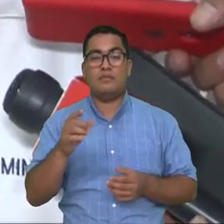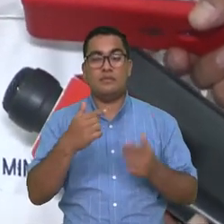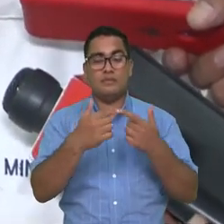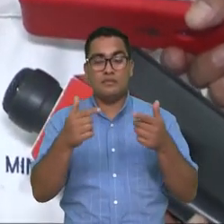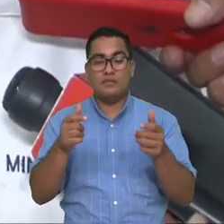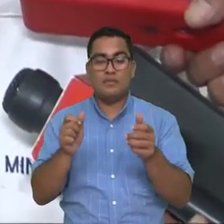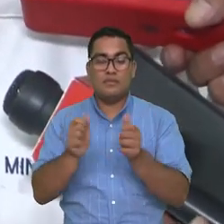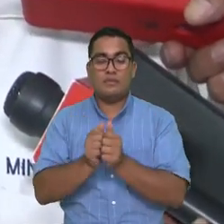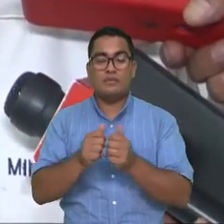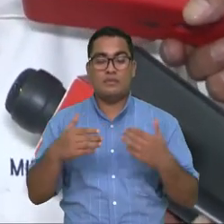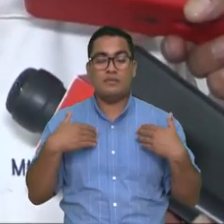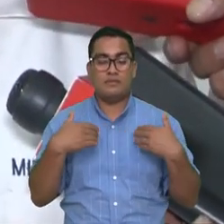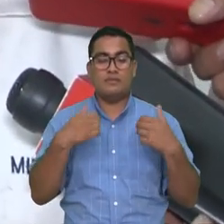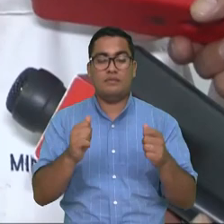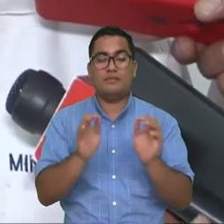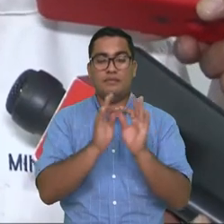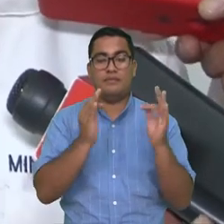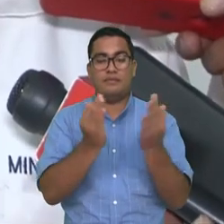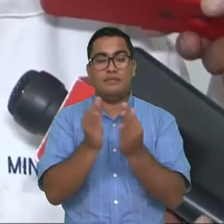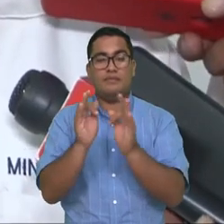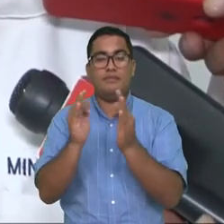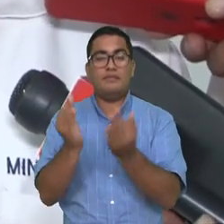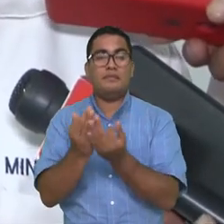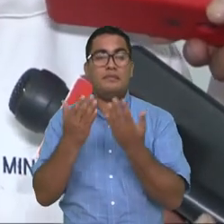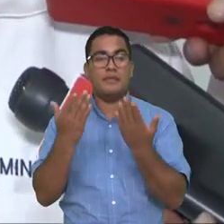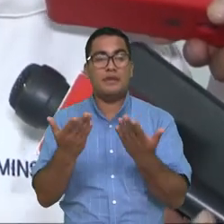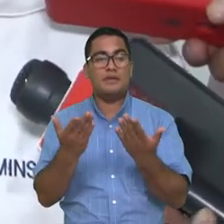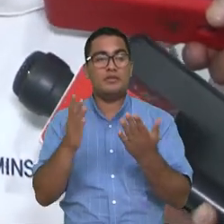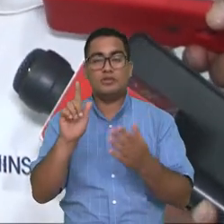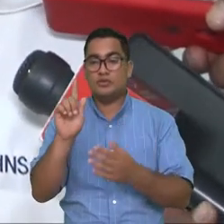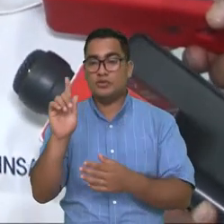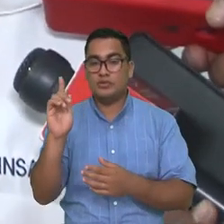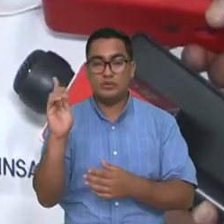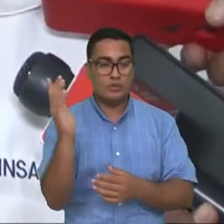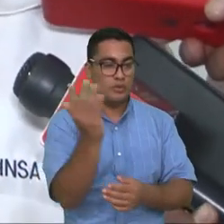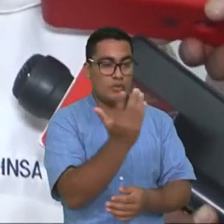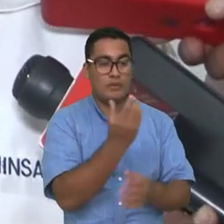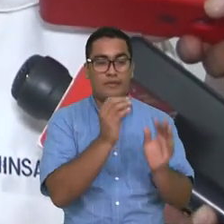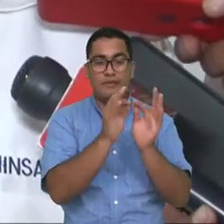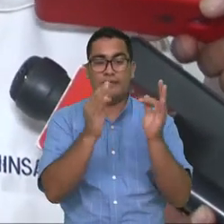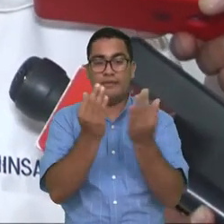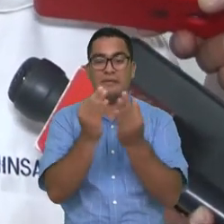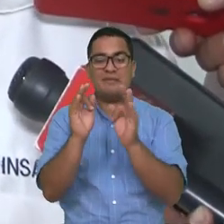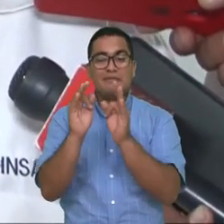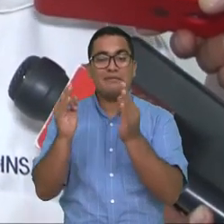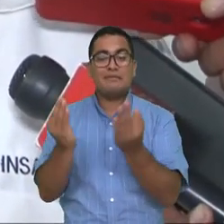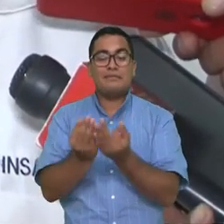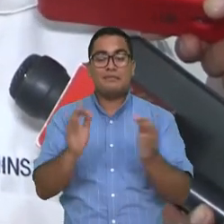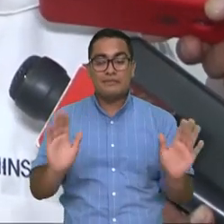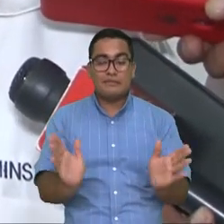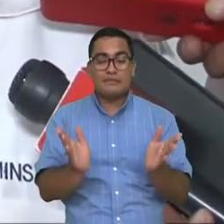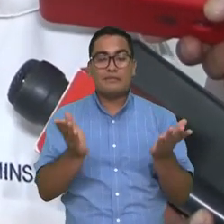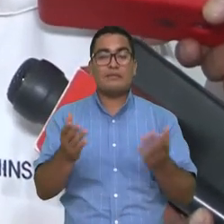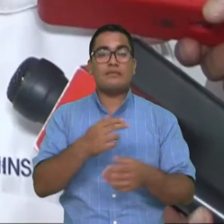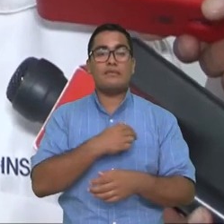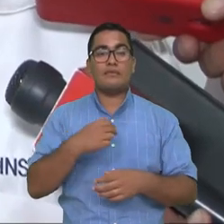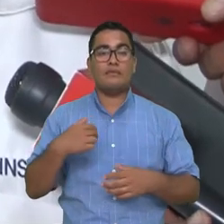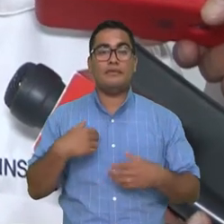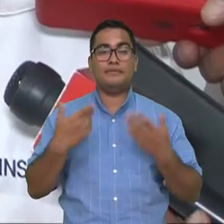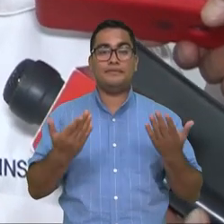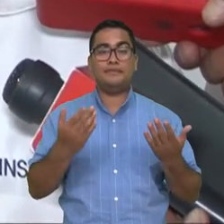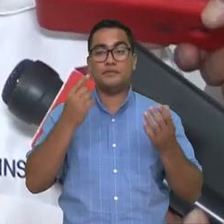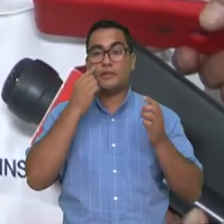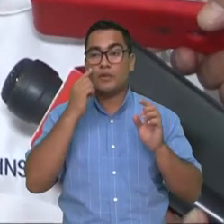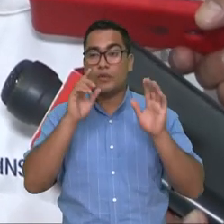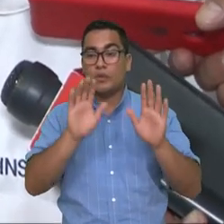salud familiar, para llegar a todas las familias y promover las acciones preventivas